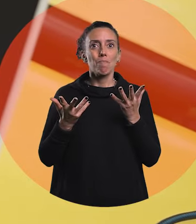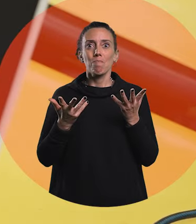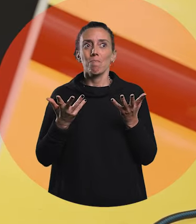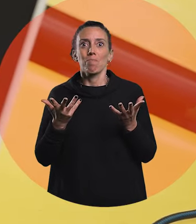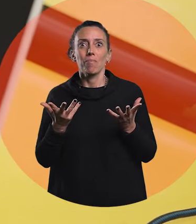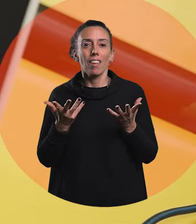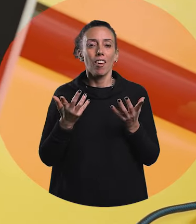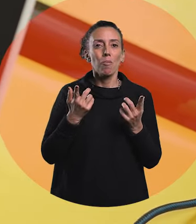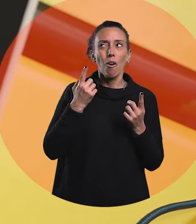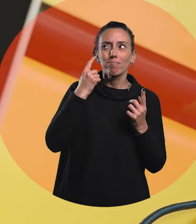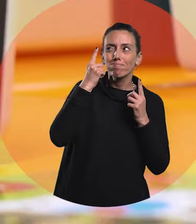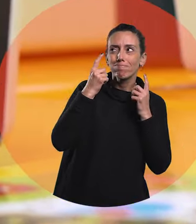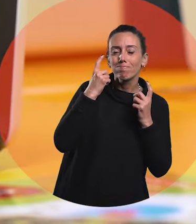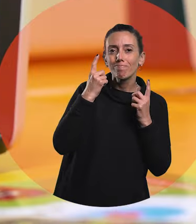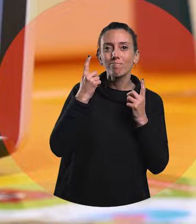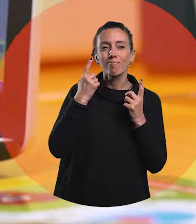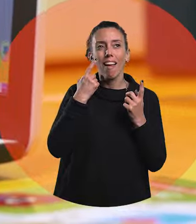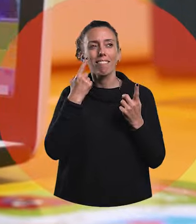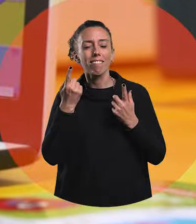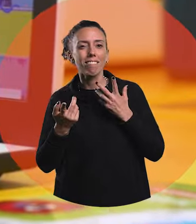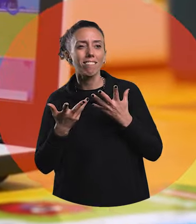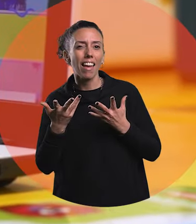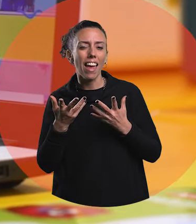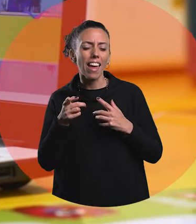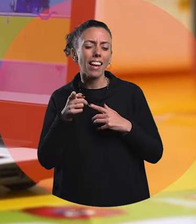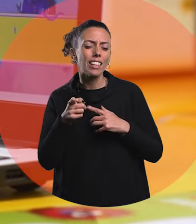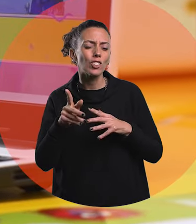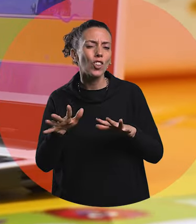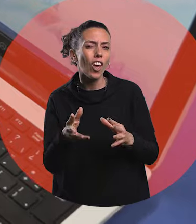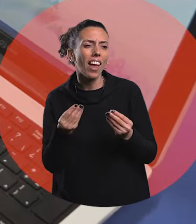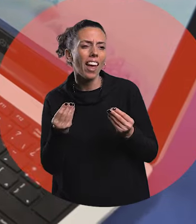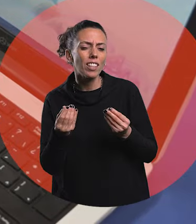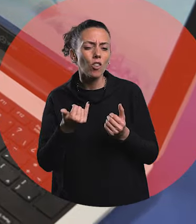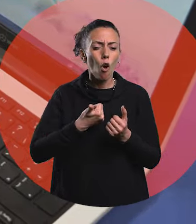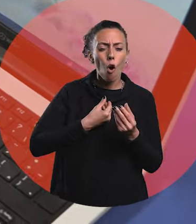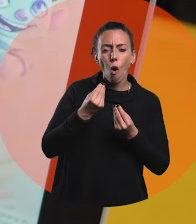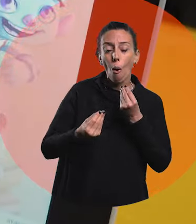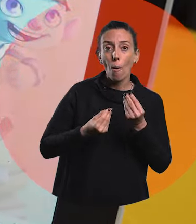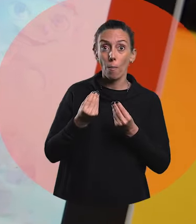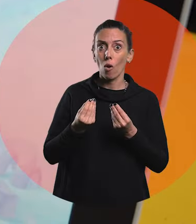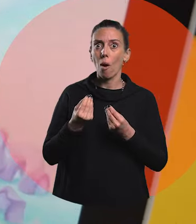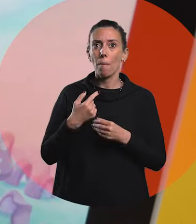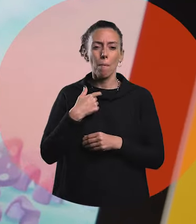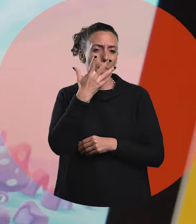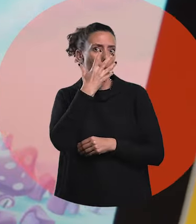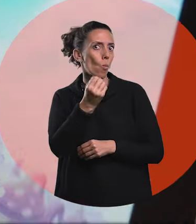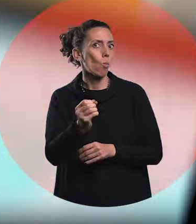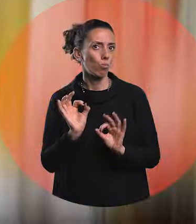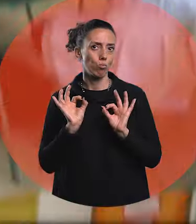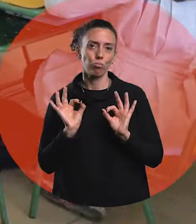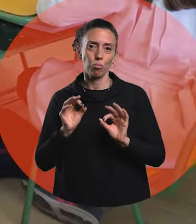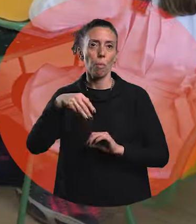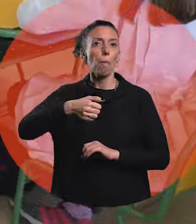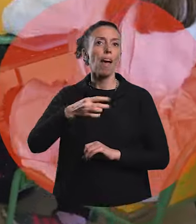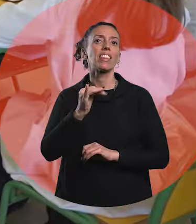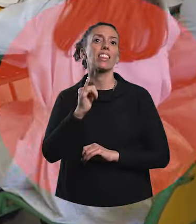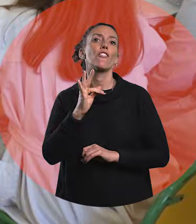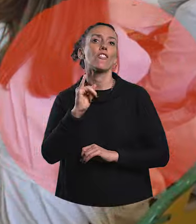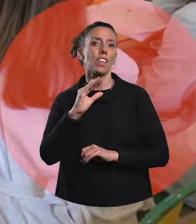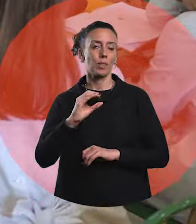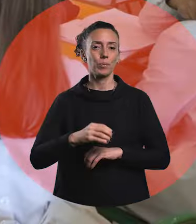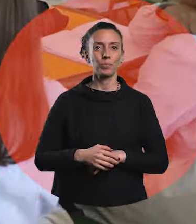algunos episodios y, bueno, a ver qué está pidiendo, cómo es. Me parece muy atractiva la plataforma.